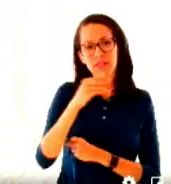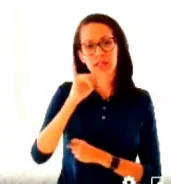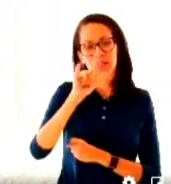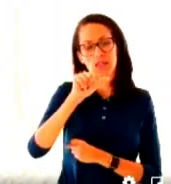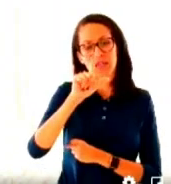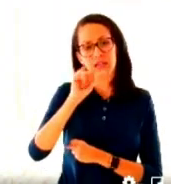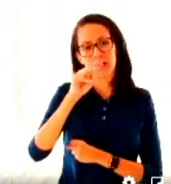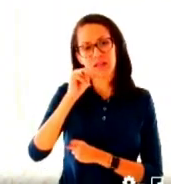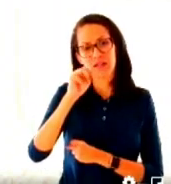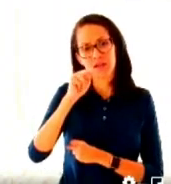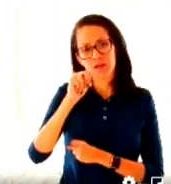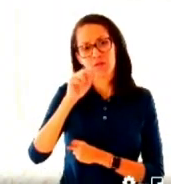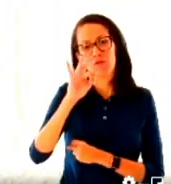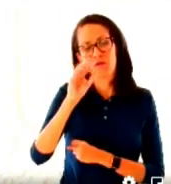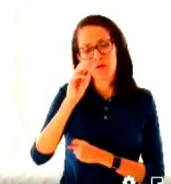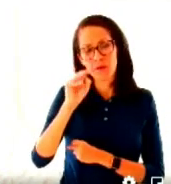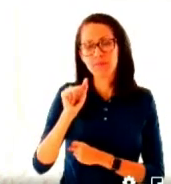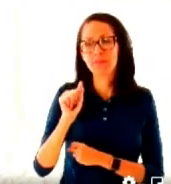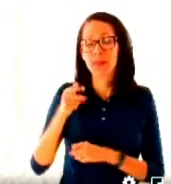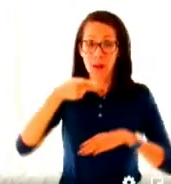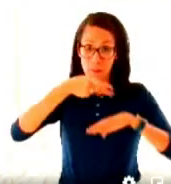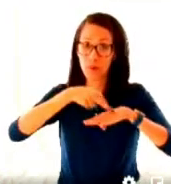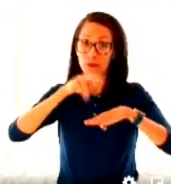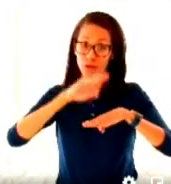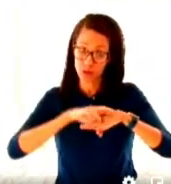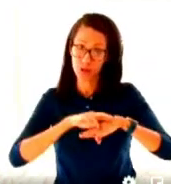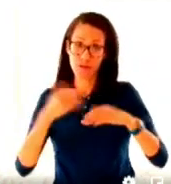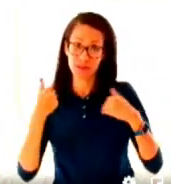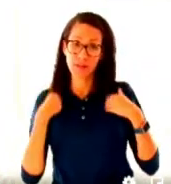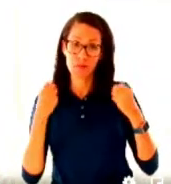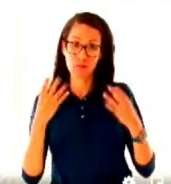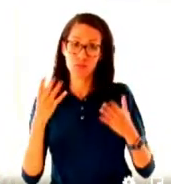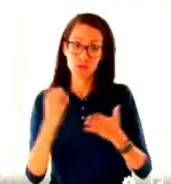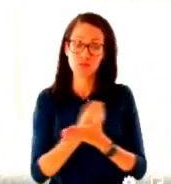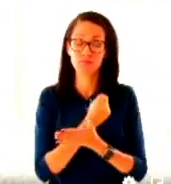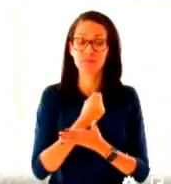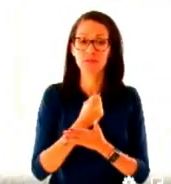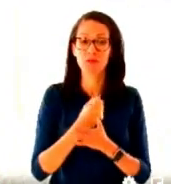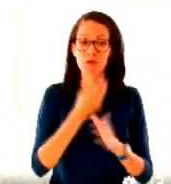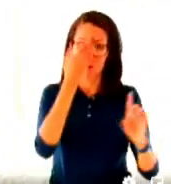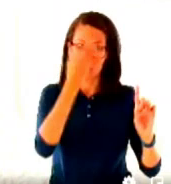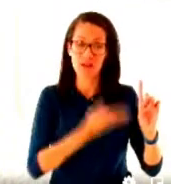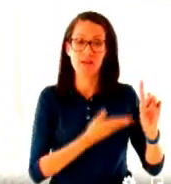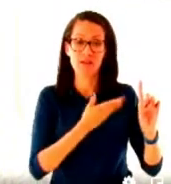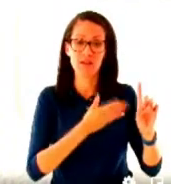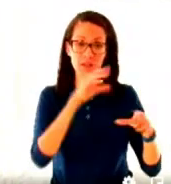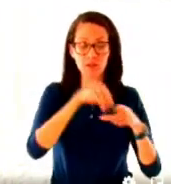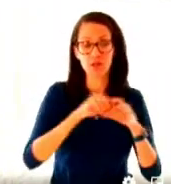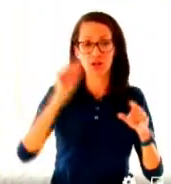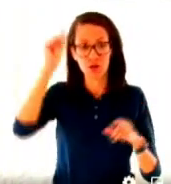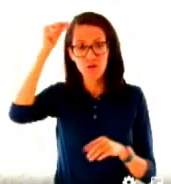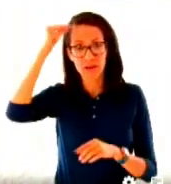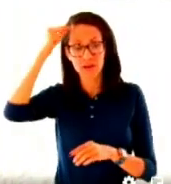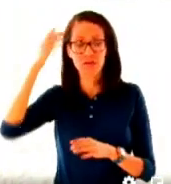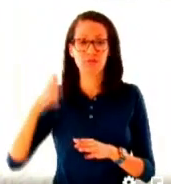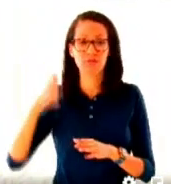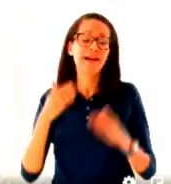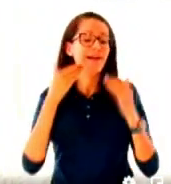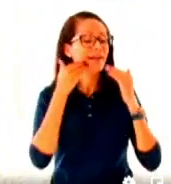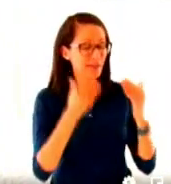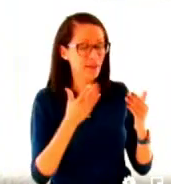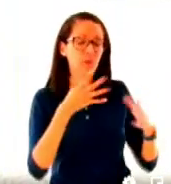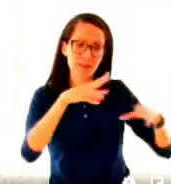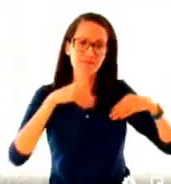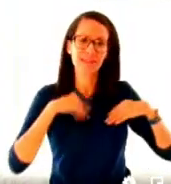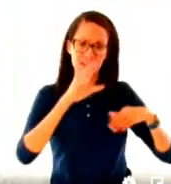gana mucho con ella en el gobierno. Gracias, Eileen, por aceptar esta importante